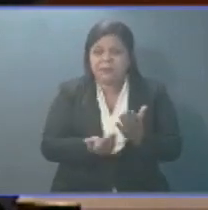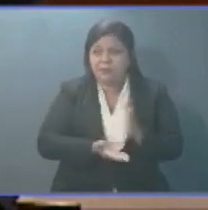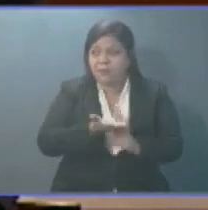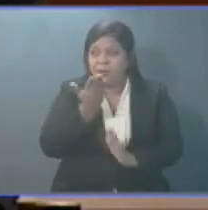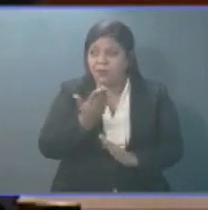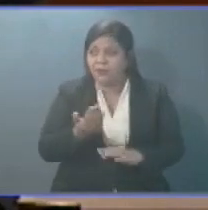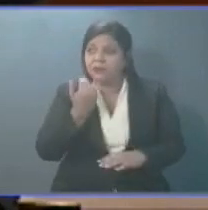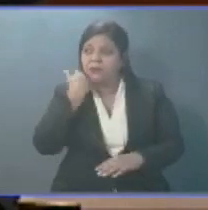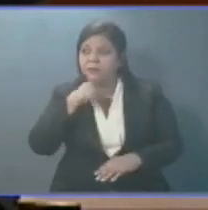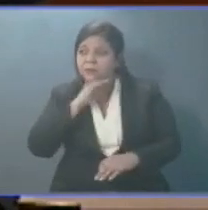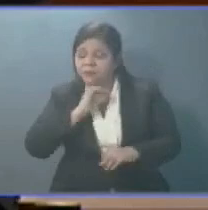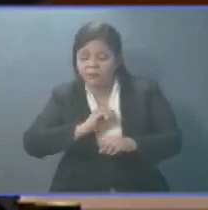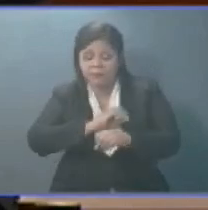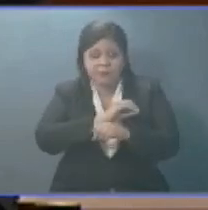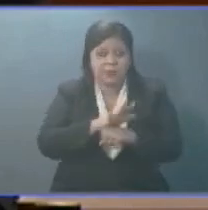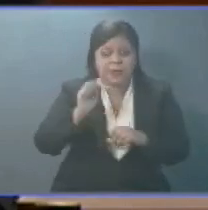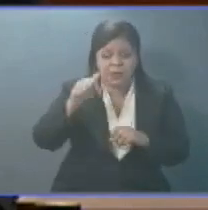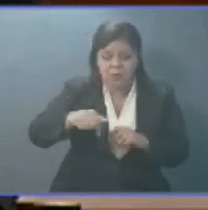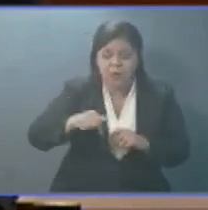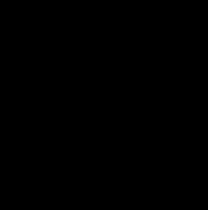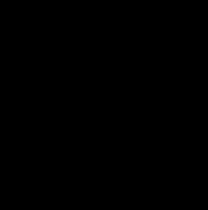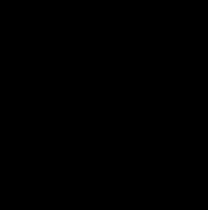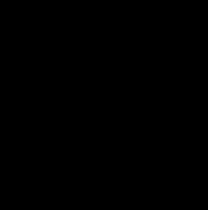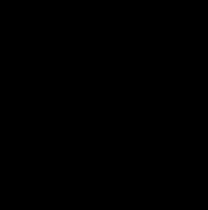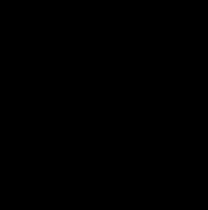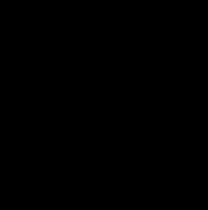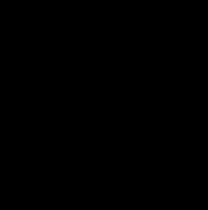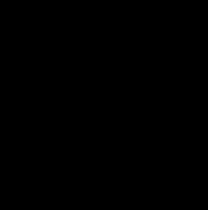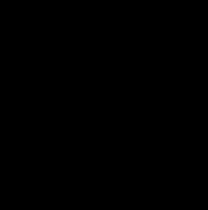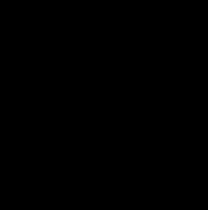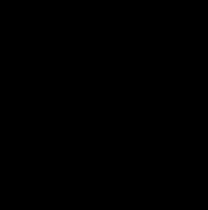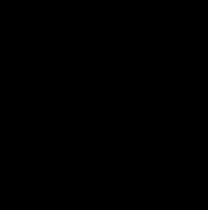y hoy por hoy están suscitando en nuestro territorio